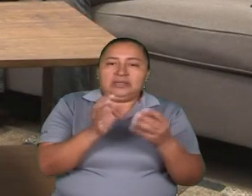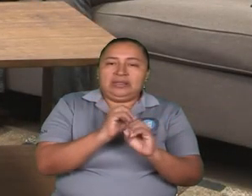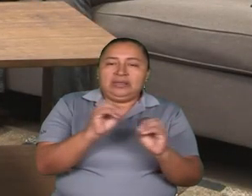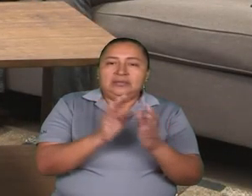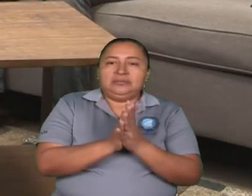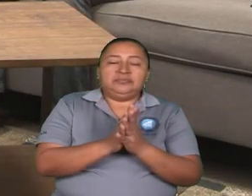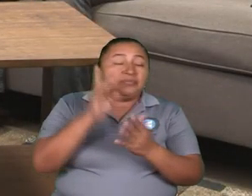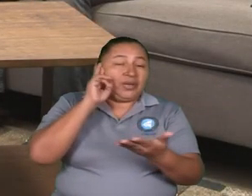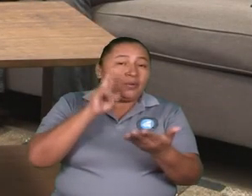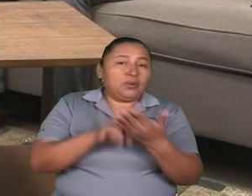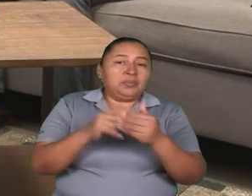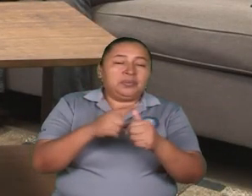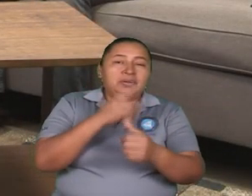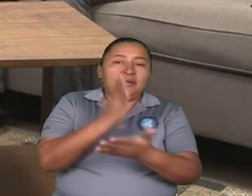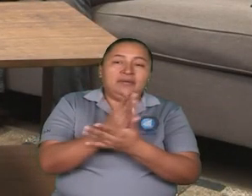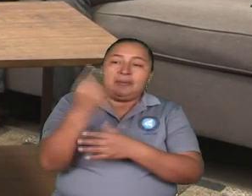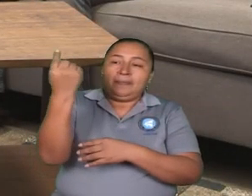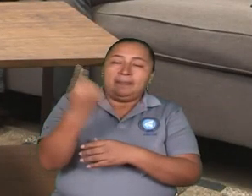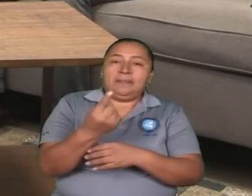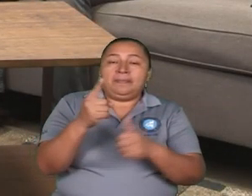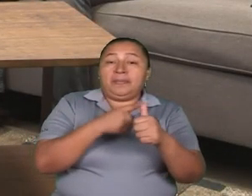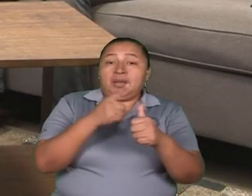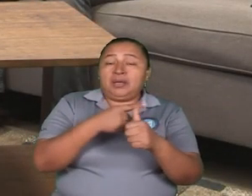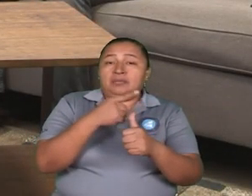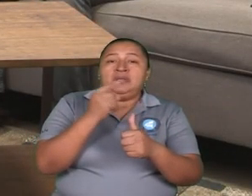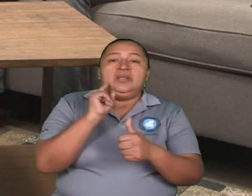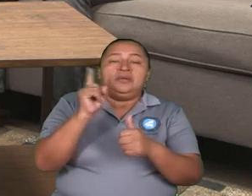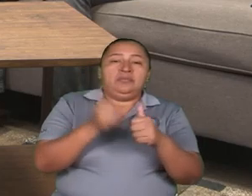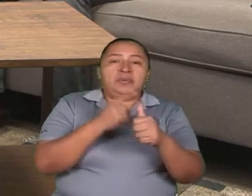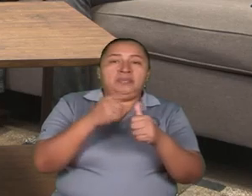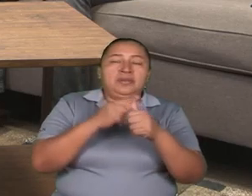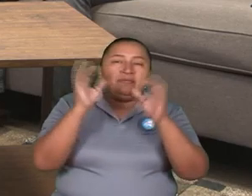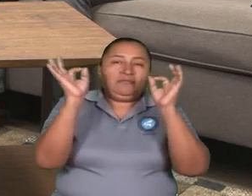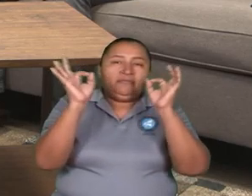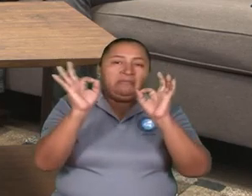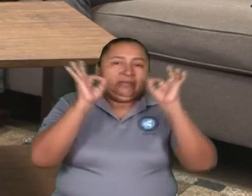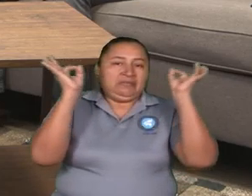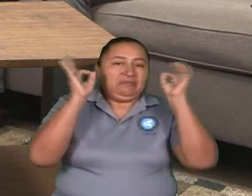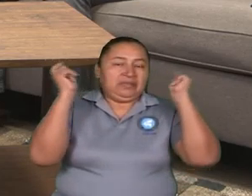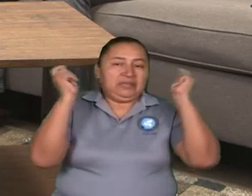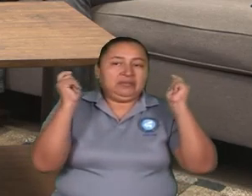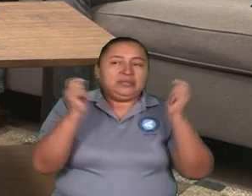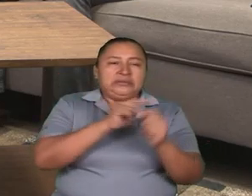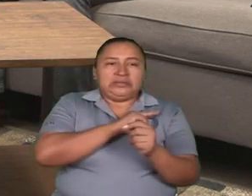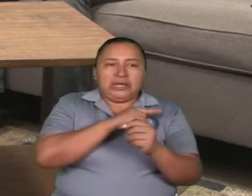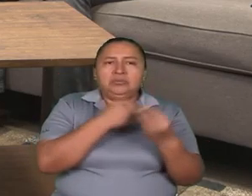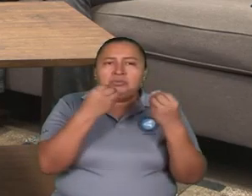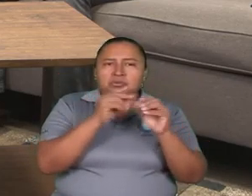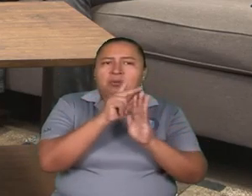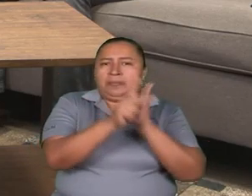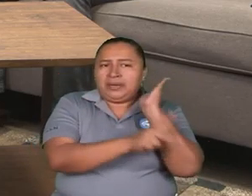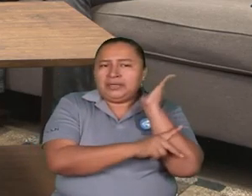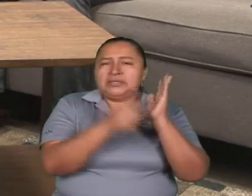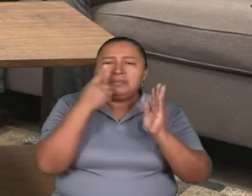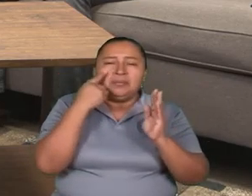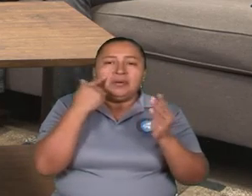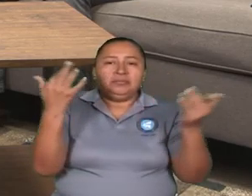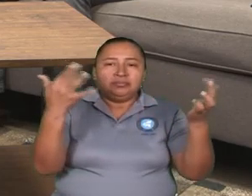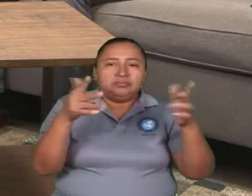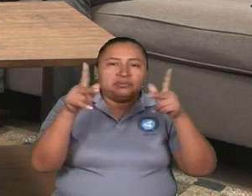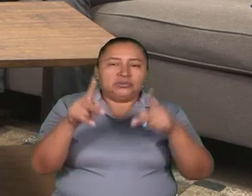son otros nuevos datos, ¿sabes?, que queremos dar de este fin de semana